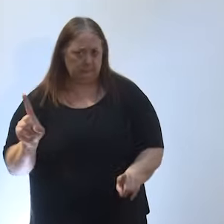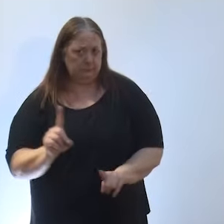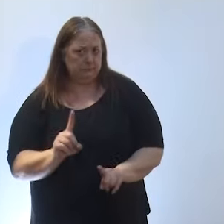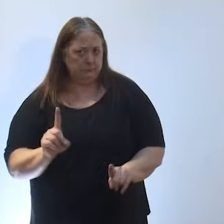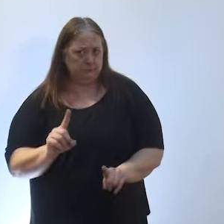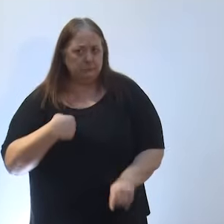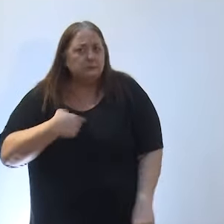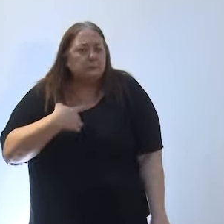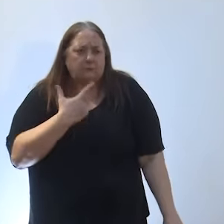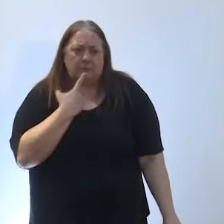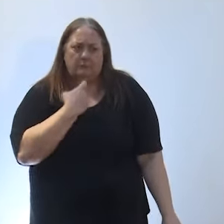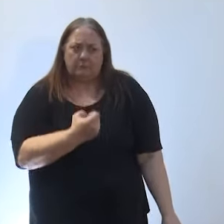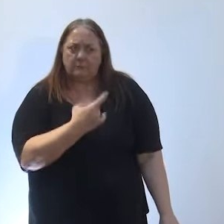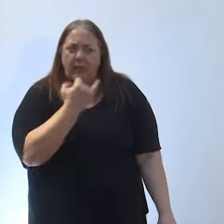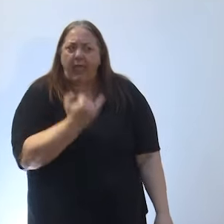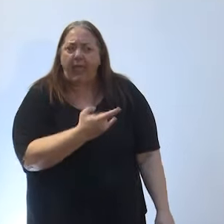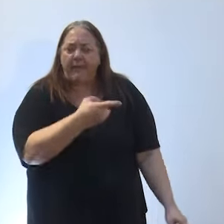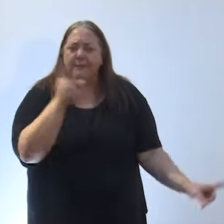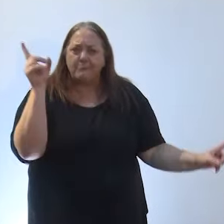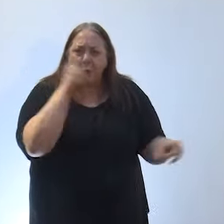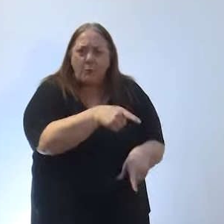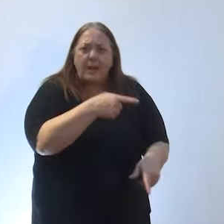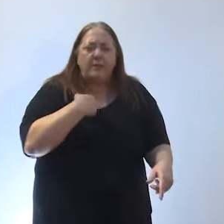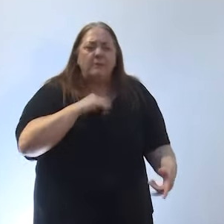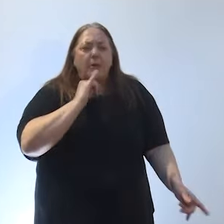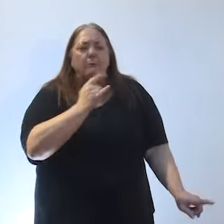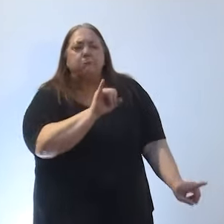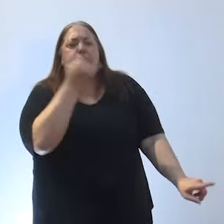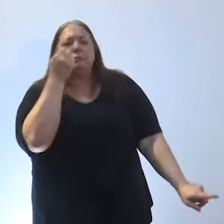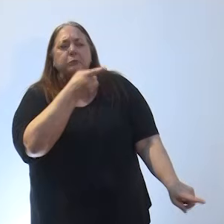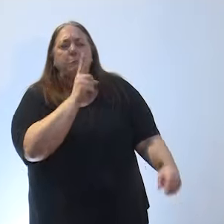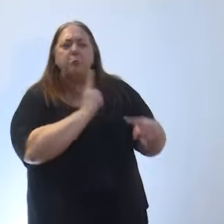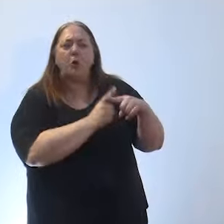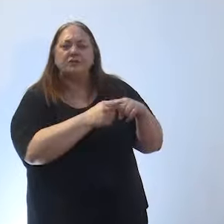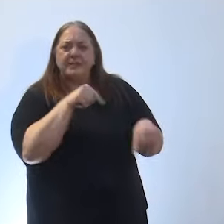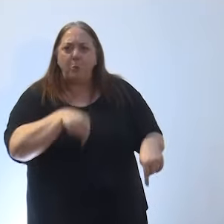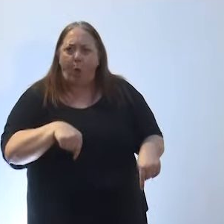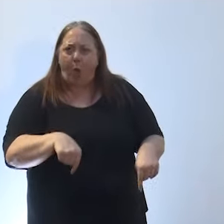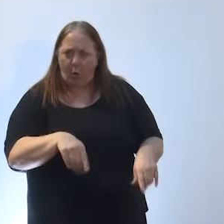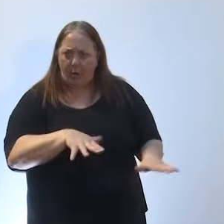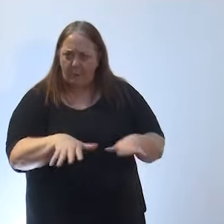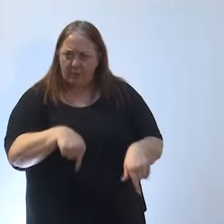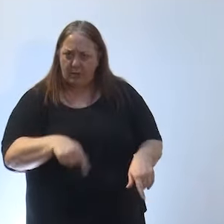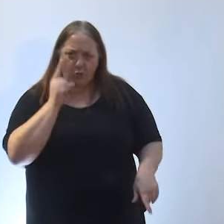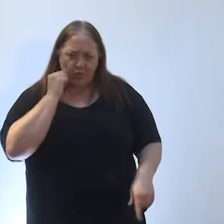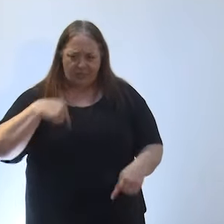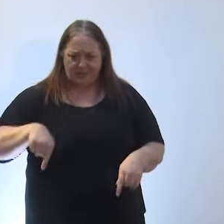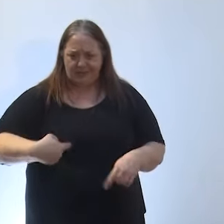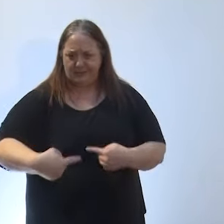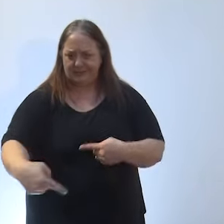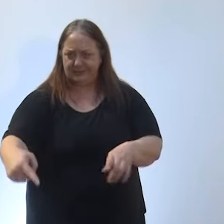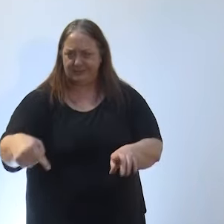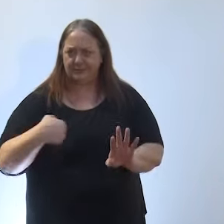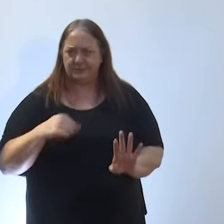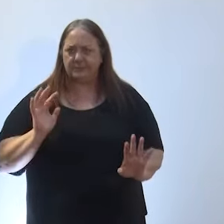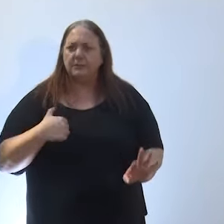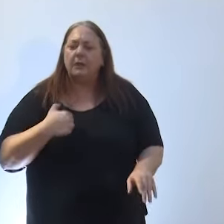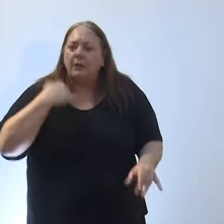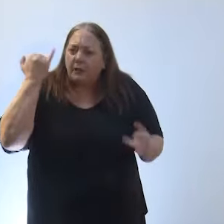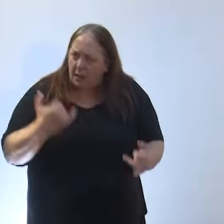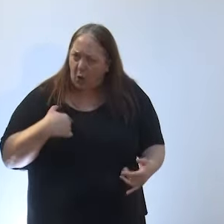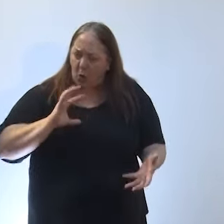atribución e identificación digo en algo positivo de estos días hay algo que a mí me da bronca